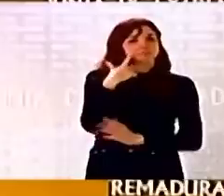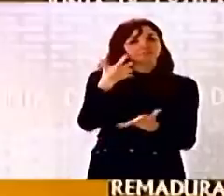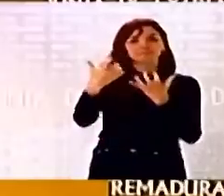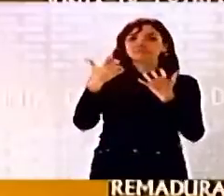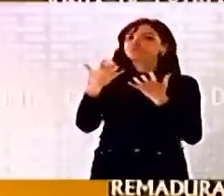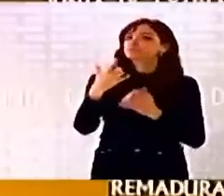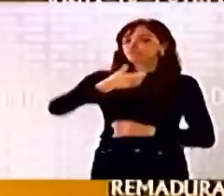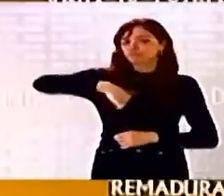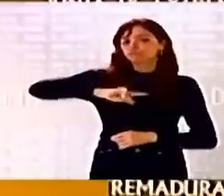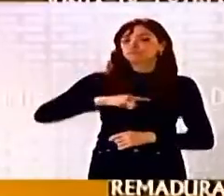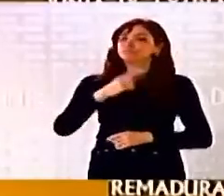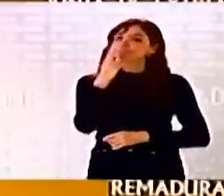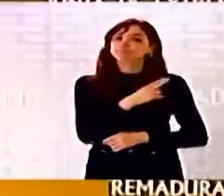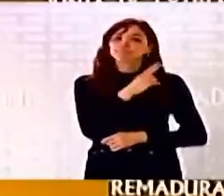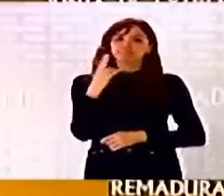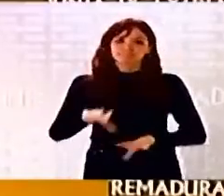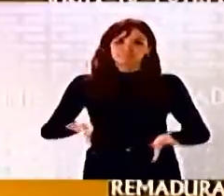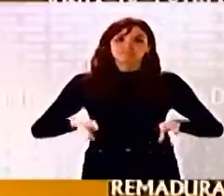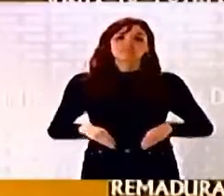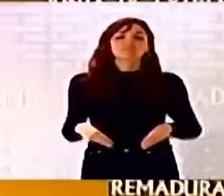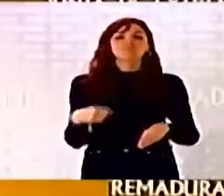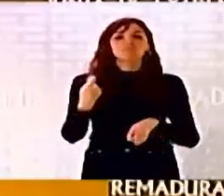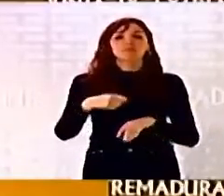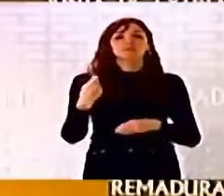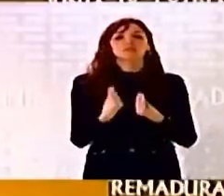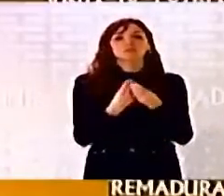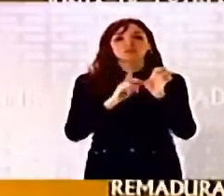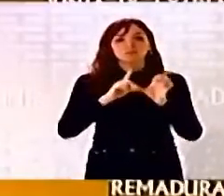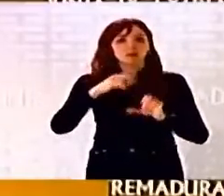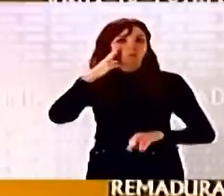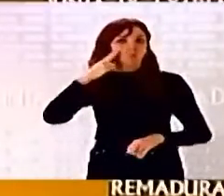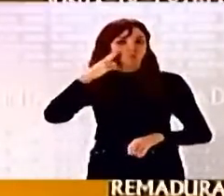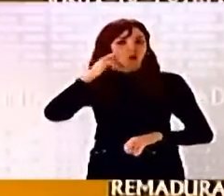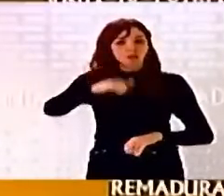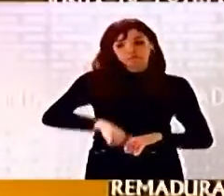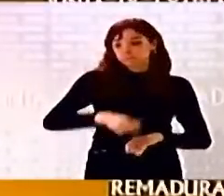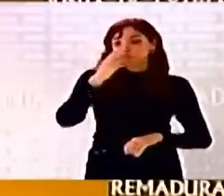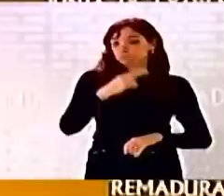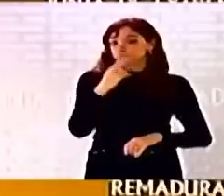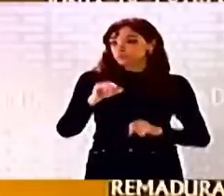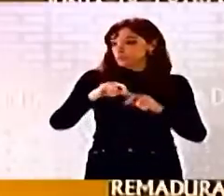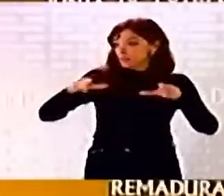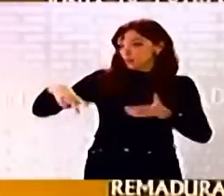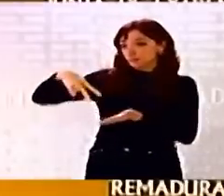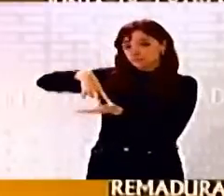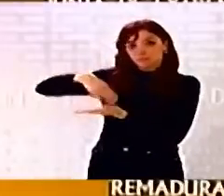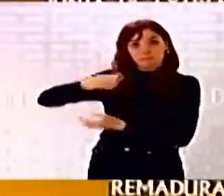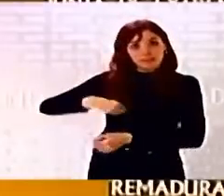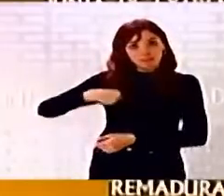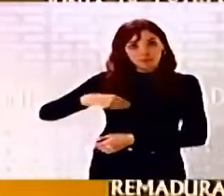compromiso adquirido por el presidente de la Junta de Extremadura en esta sala, en rueda de